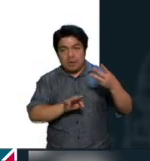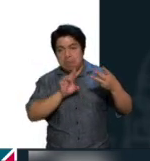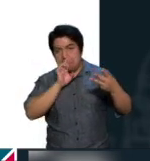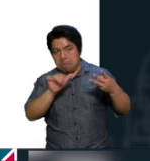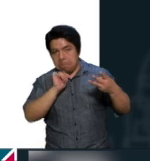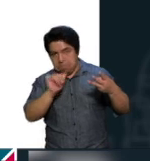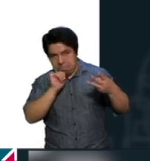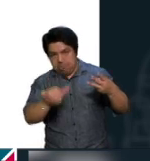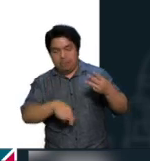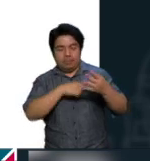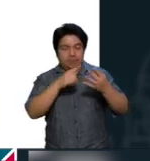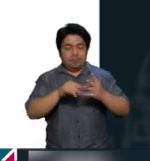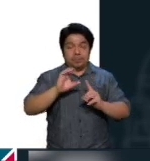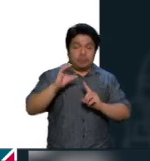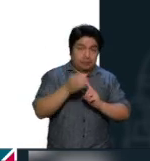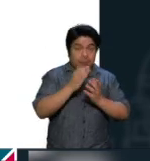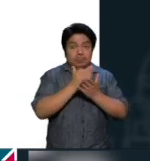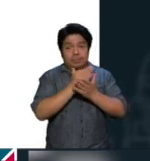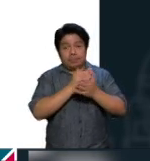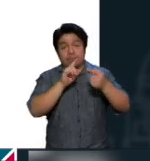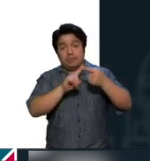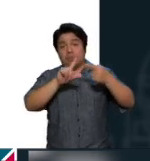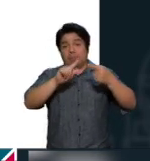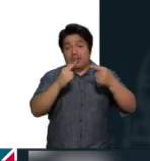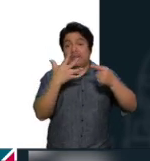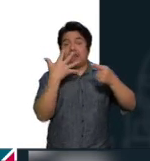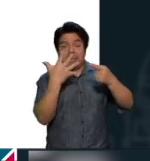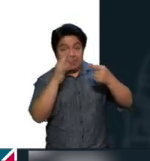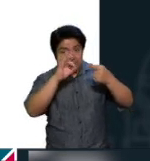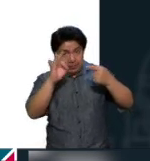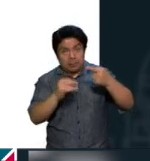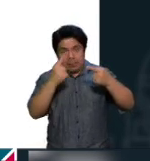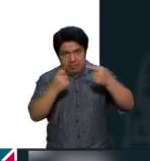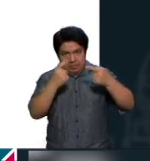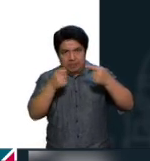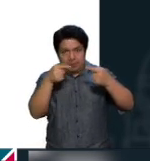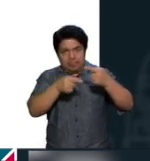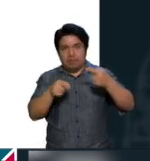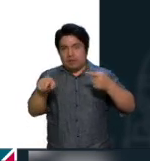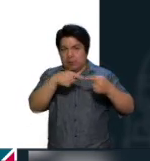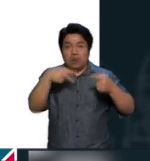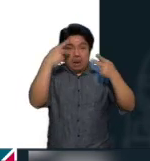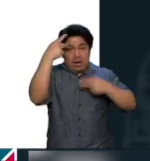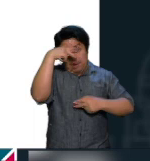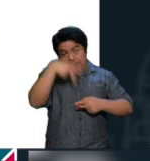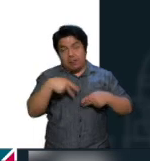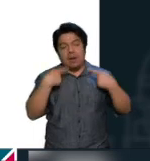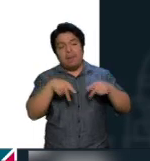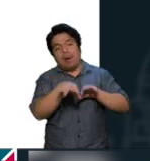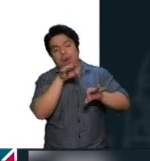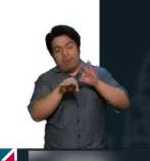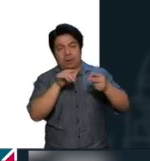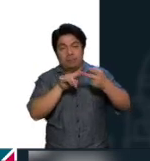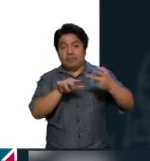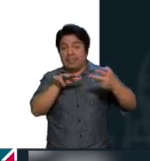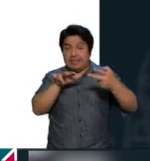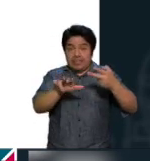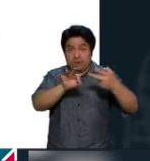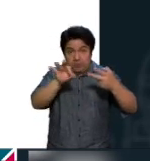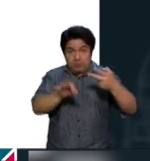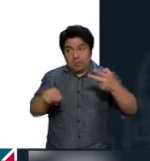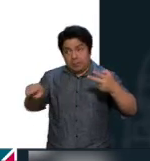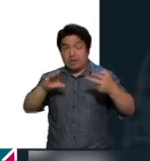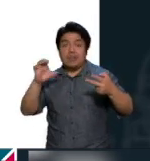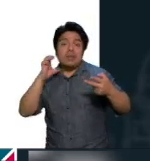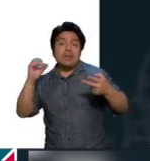contestó. La Comisión de Encuestas de Morena obtuvo 75% en la primera opción, que sean electos por voto popular, 18% porque sean